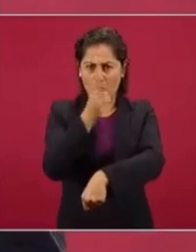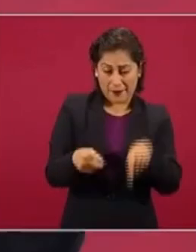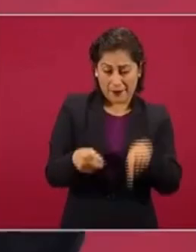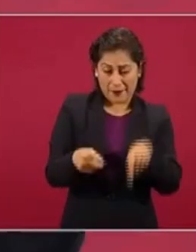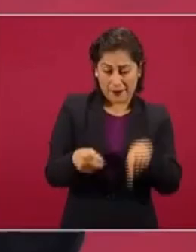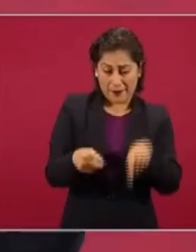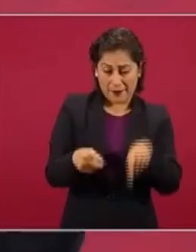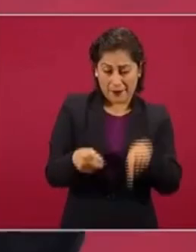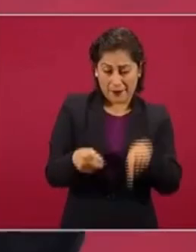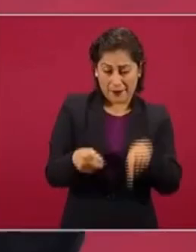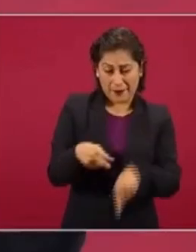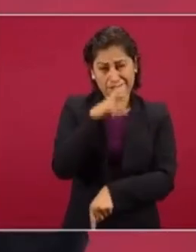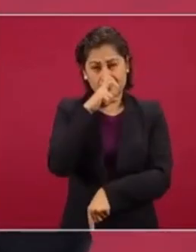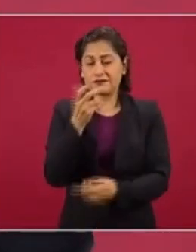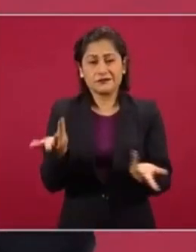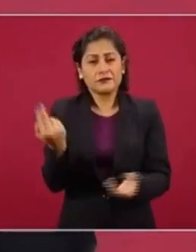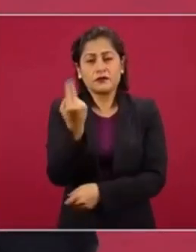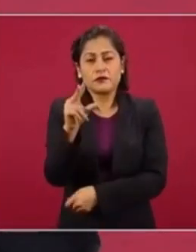sin autoritarismo.